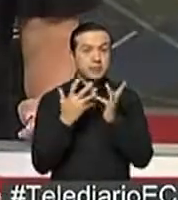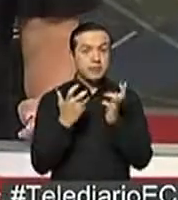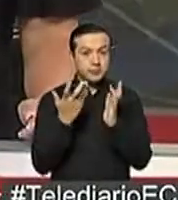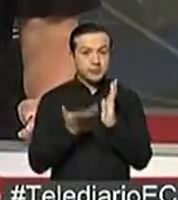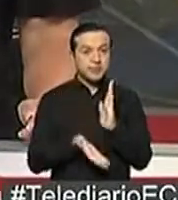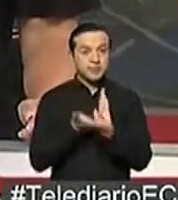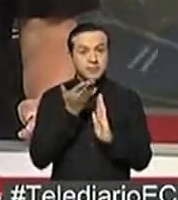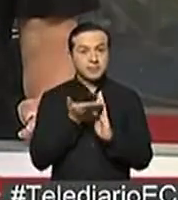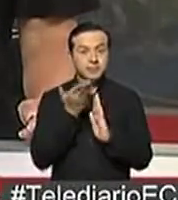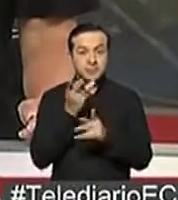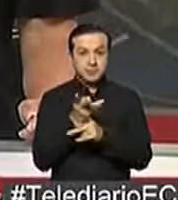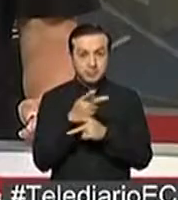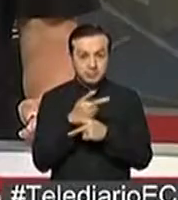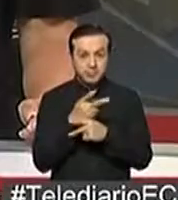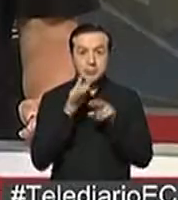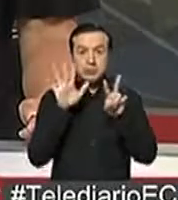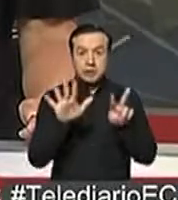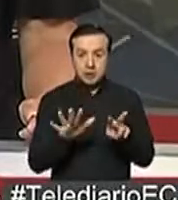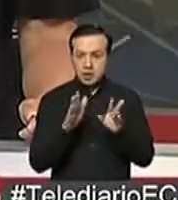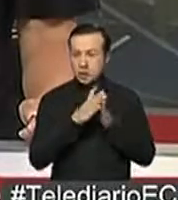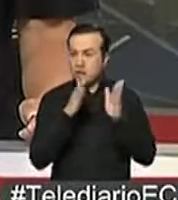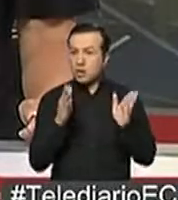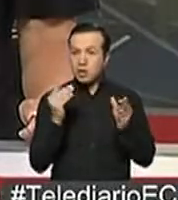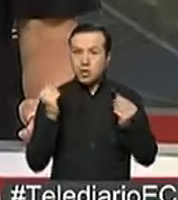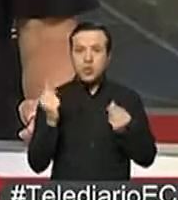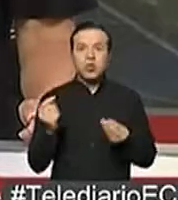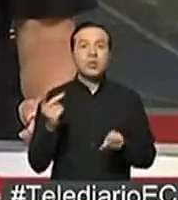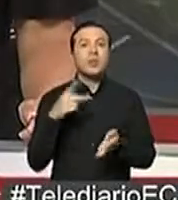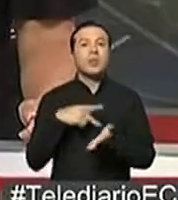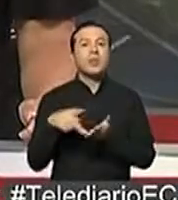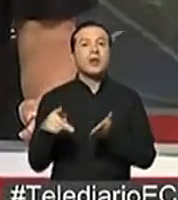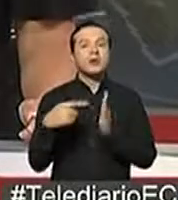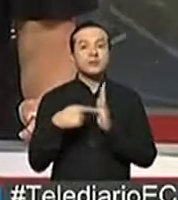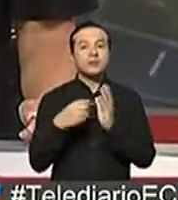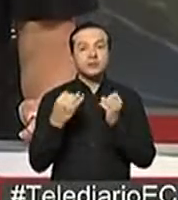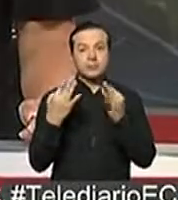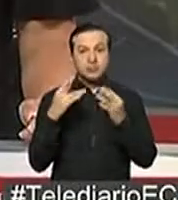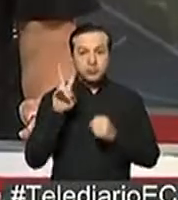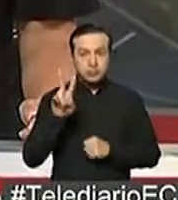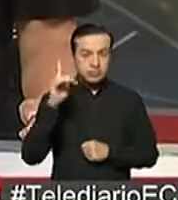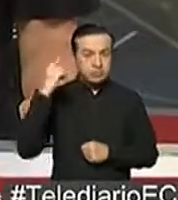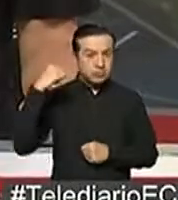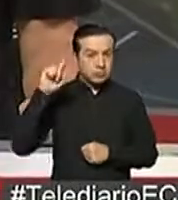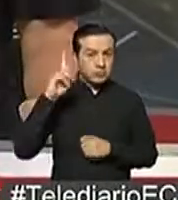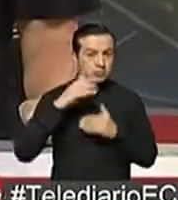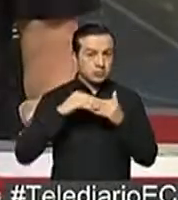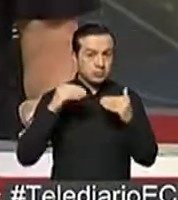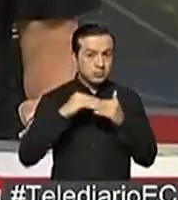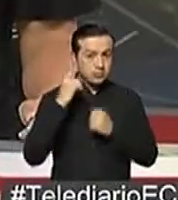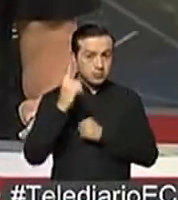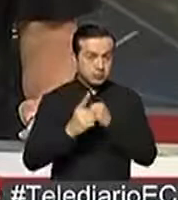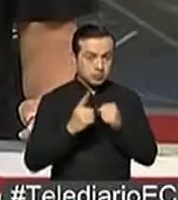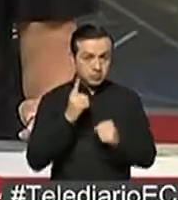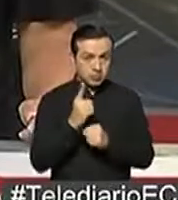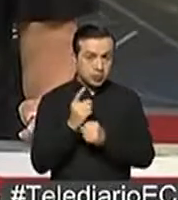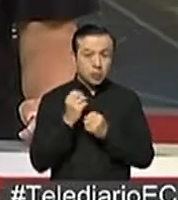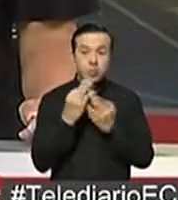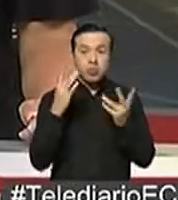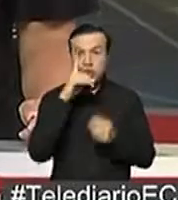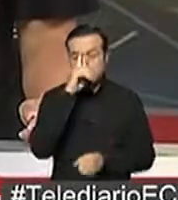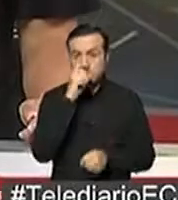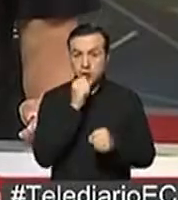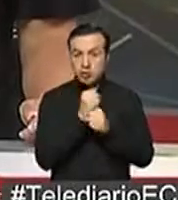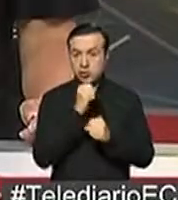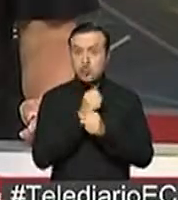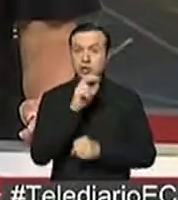En apenas 7 años de vida, este sector aporta al fisco con más de 2 millones de dólares anuales y da trabajo a no menos de 2.300